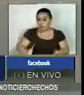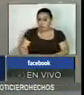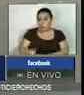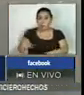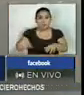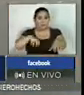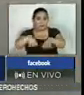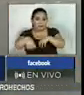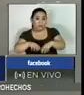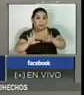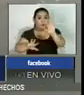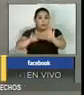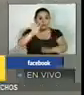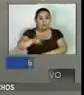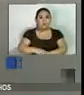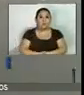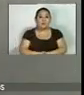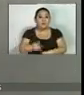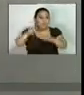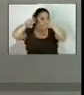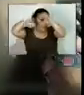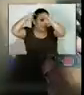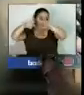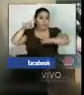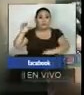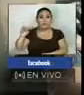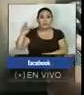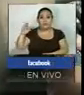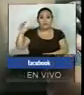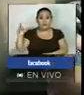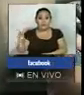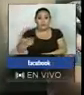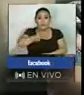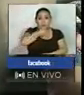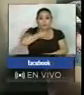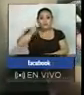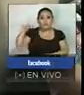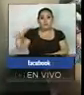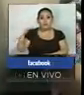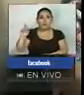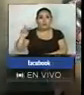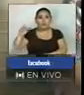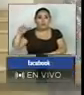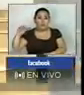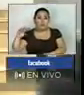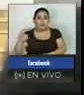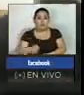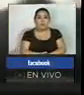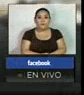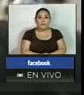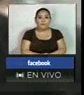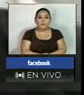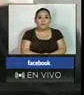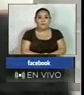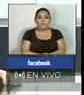14 departamentos. Con imágenes de Eric Alfaro, Julio Guevara, Noticiero Hechos.